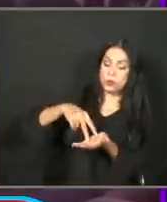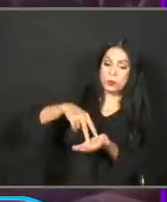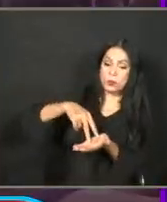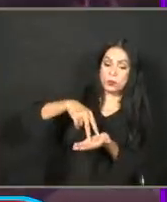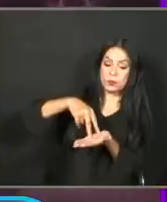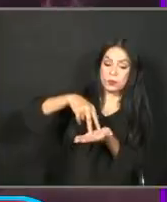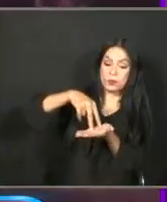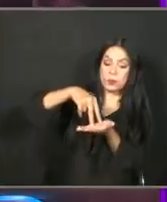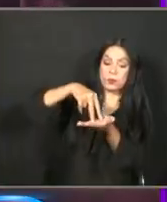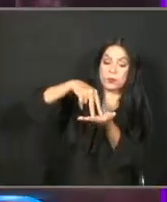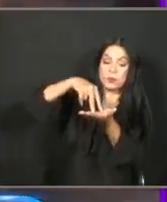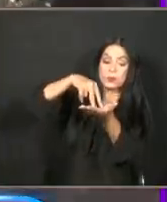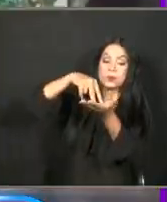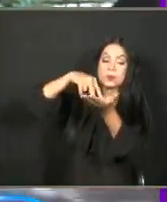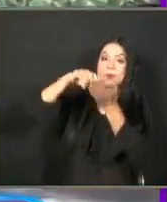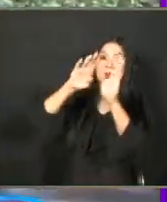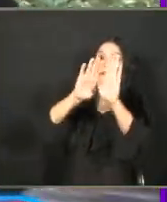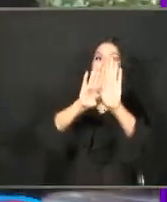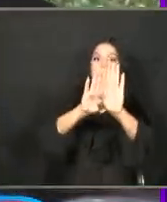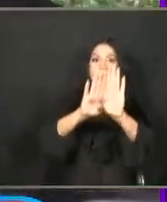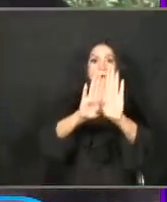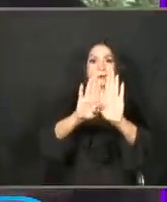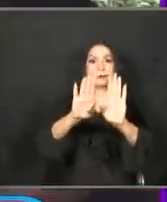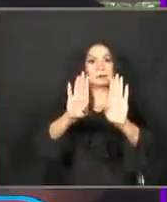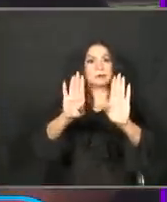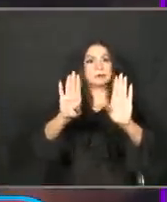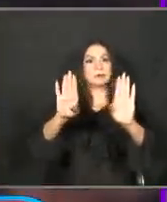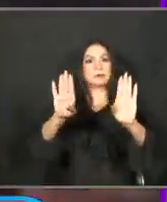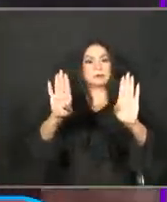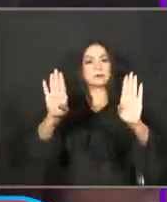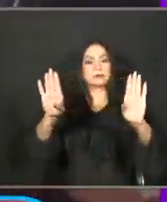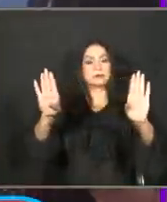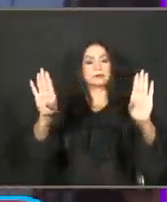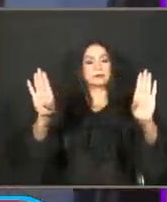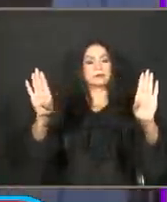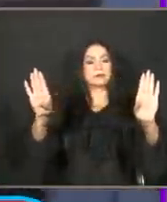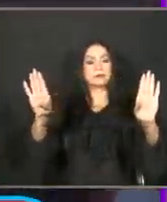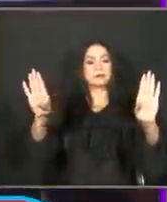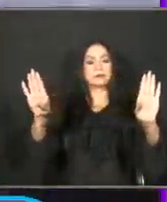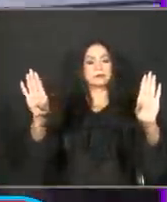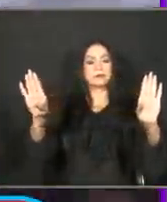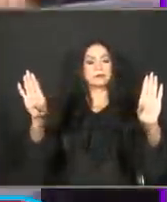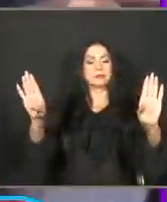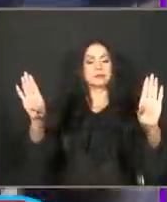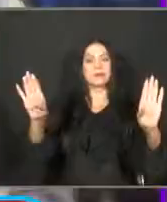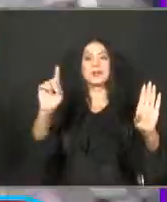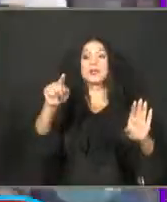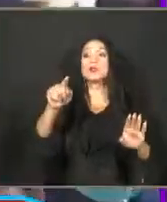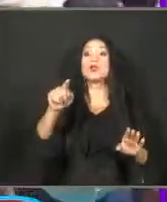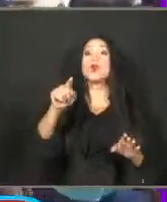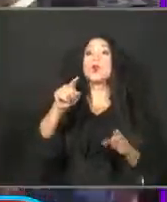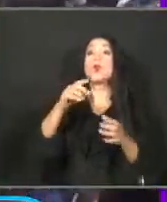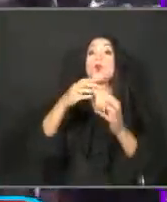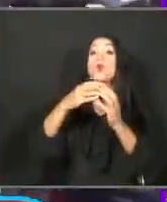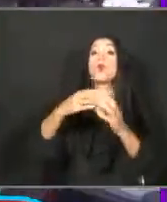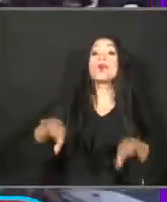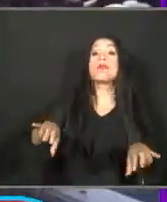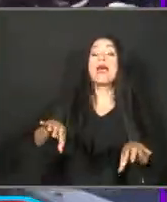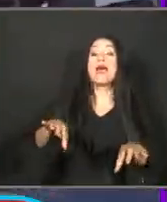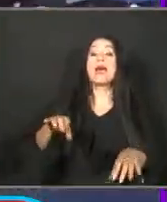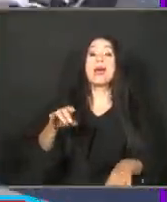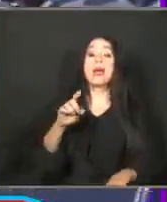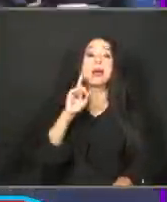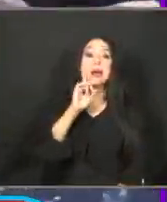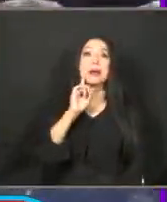miro así estaba mi cuñada y me dijo éste murió